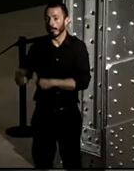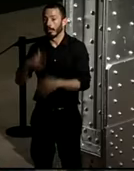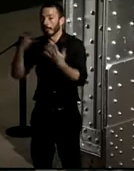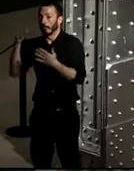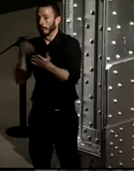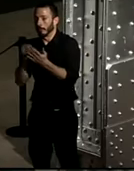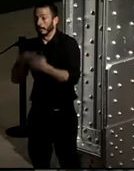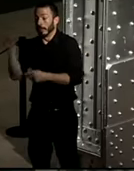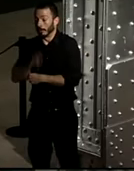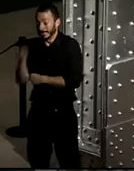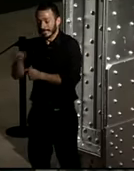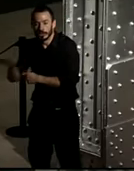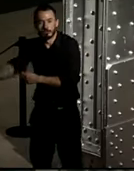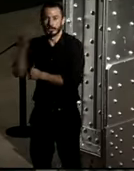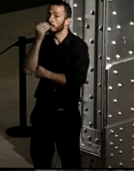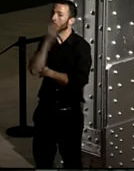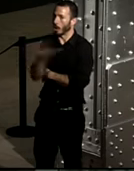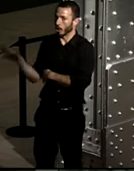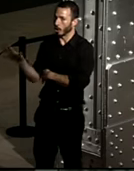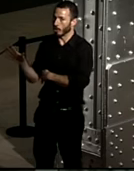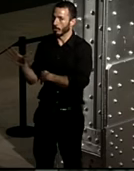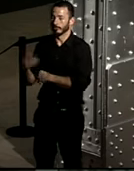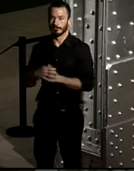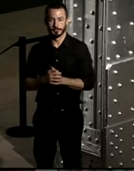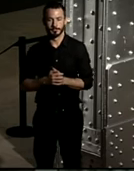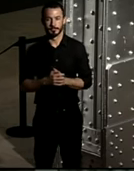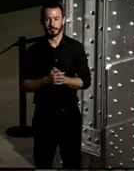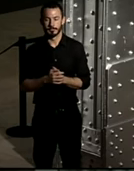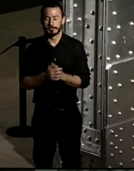Bueno, si son de Bilbao valen todas, ¿no? Eso